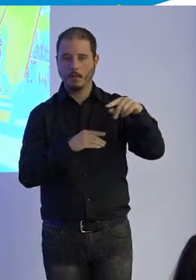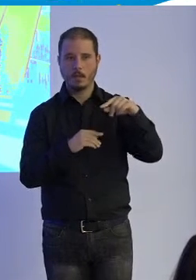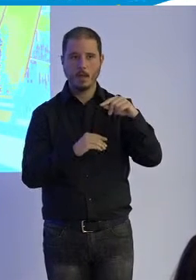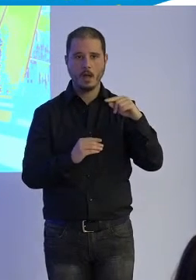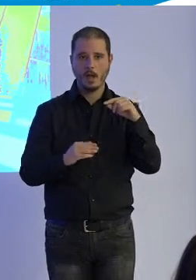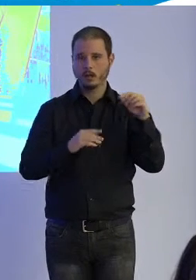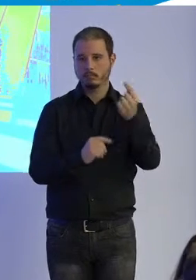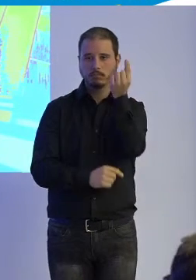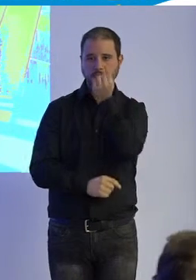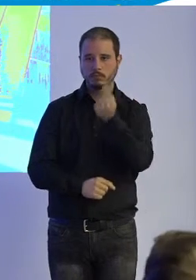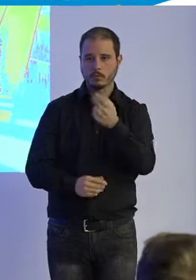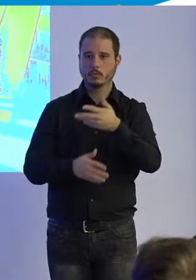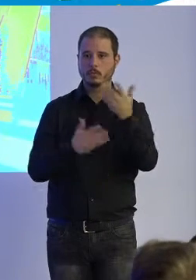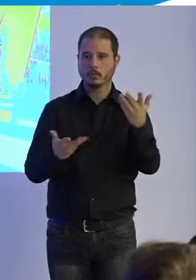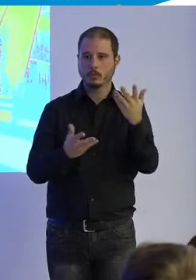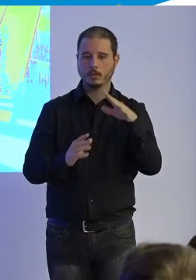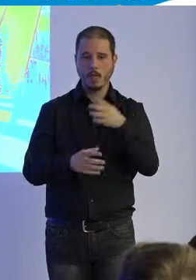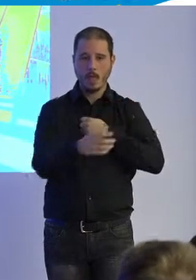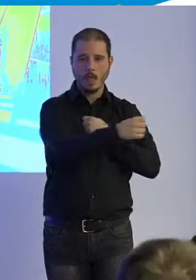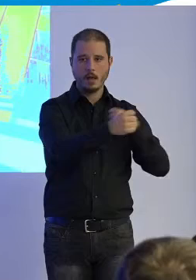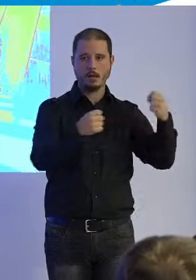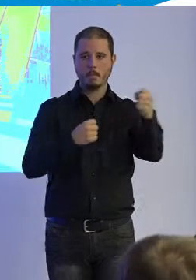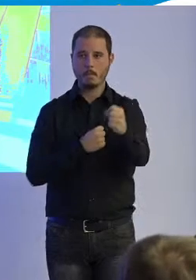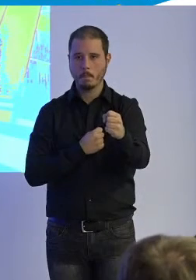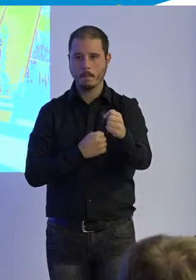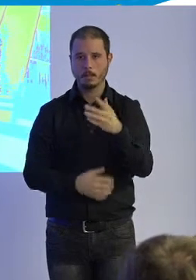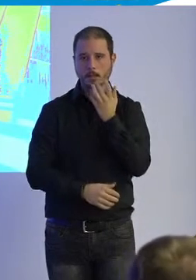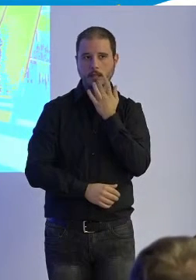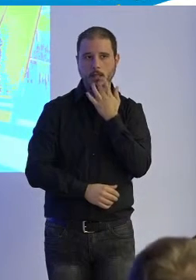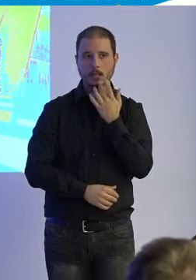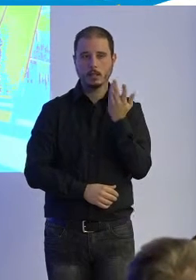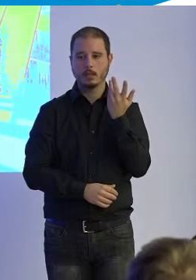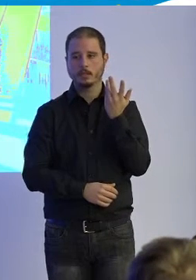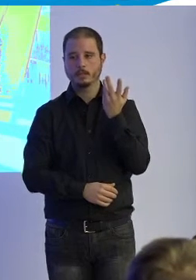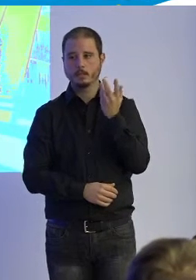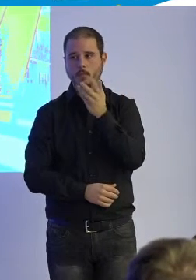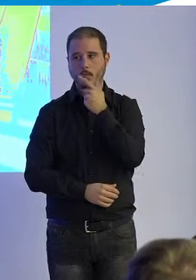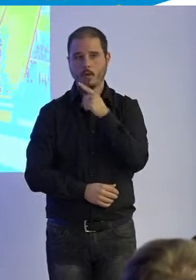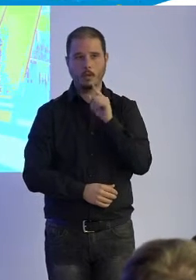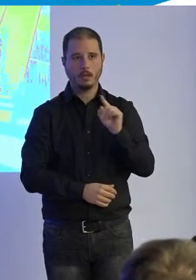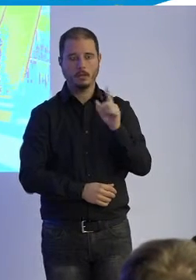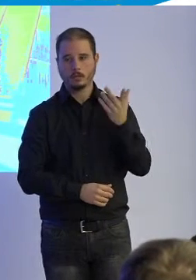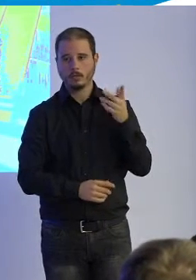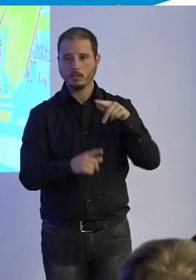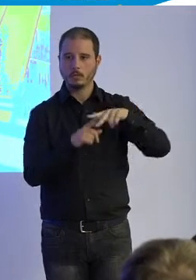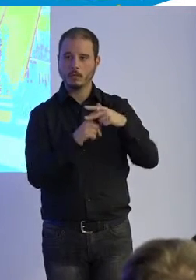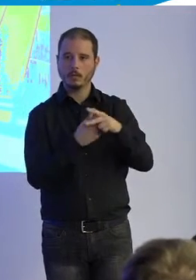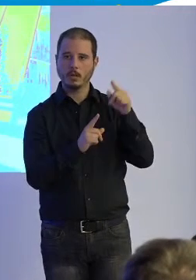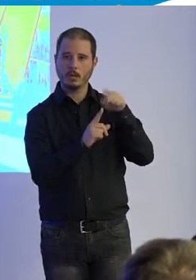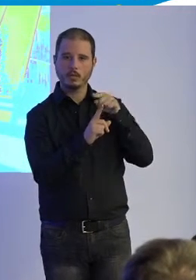Design Thinking, que es la empatía. La empatía de conocer al usuario que va a utilizar las herramientas y